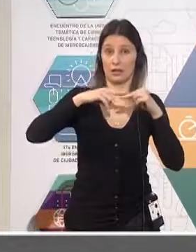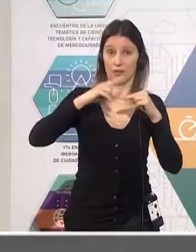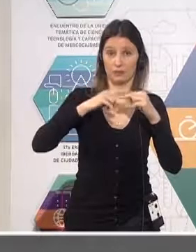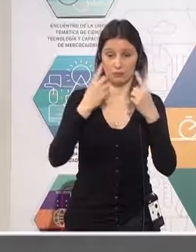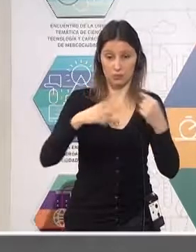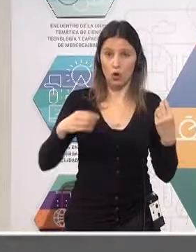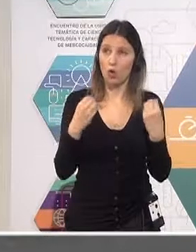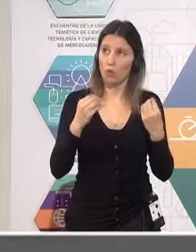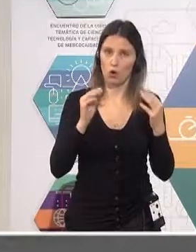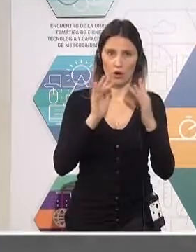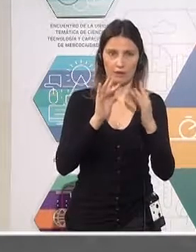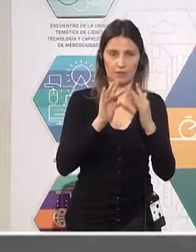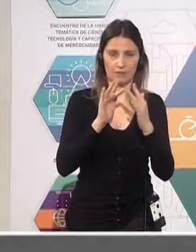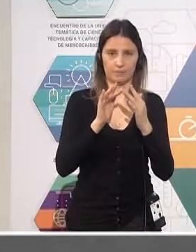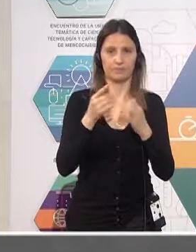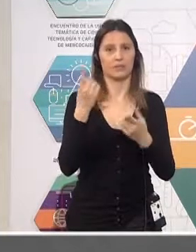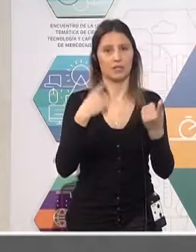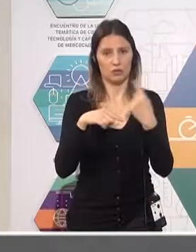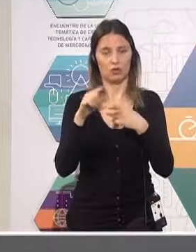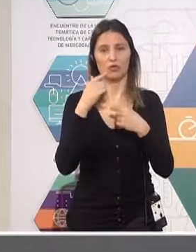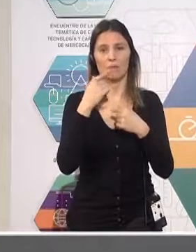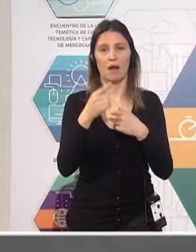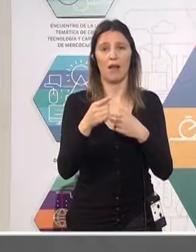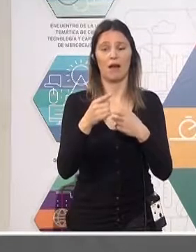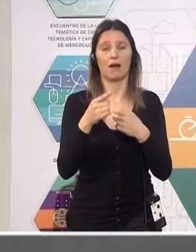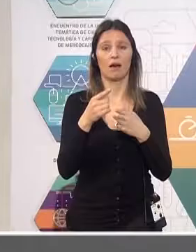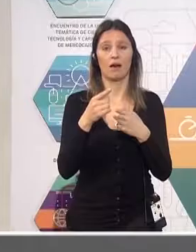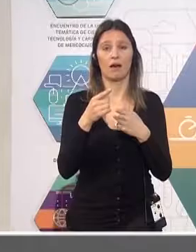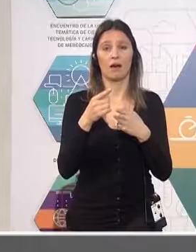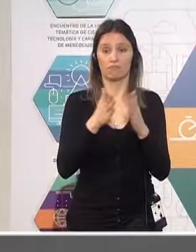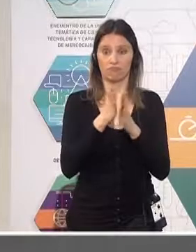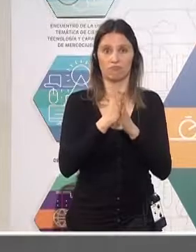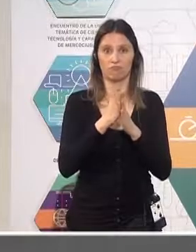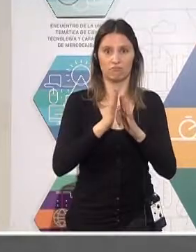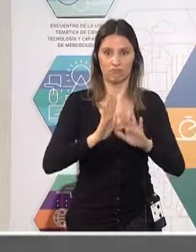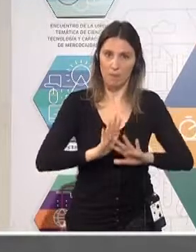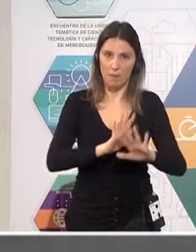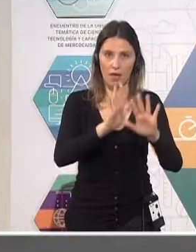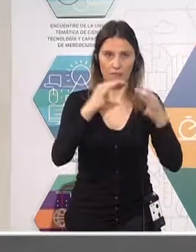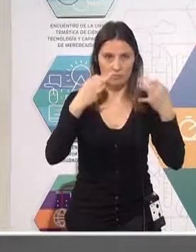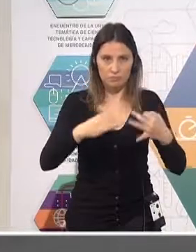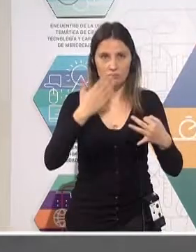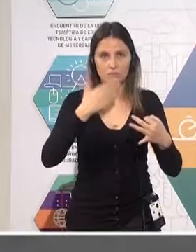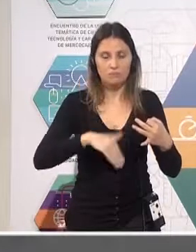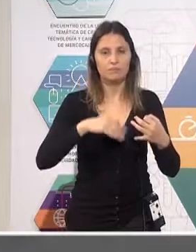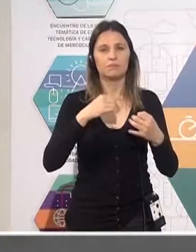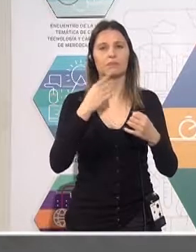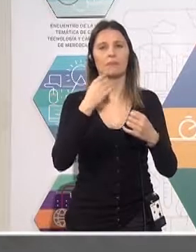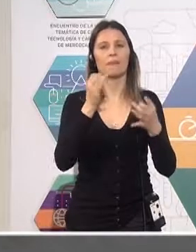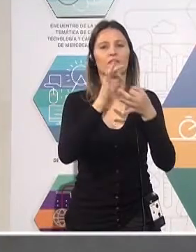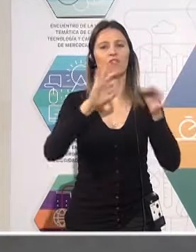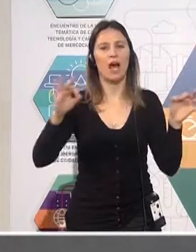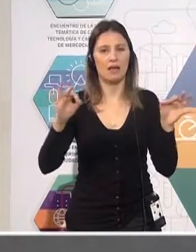por lo tanto en realidad para entrar un poco en ambiente y usando una de las frases de